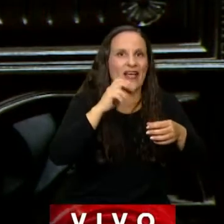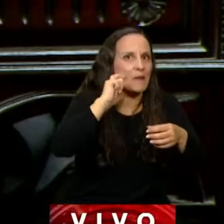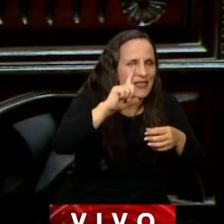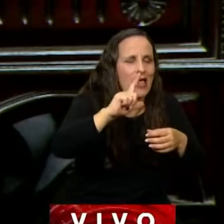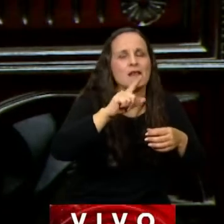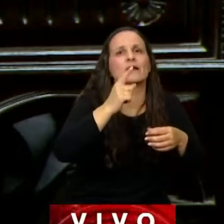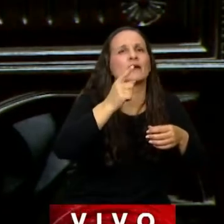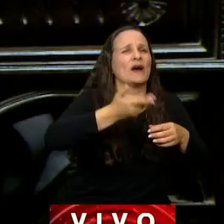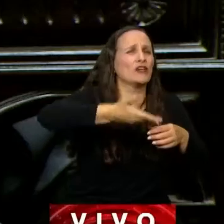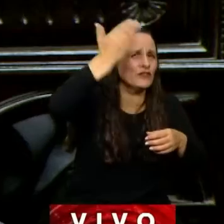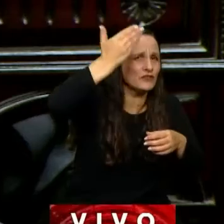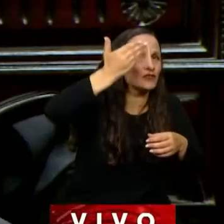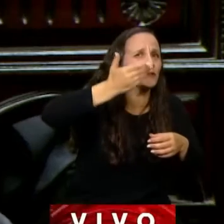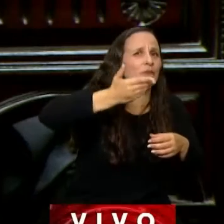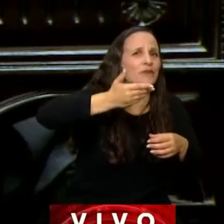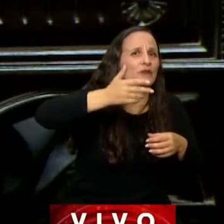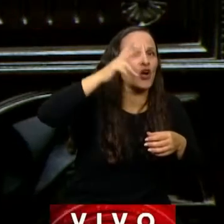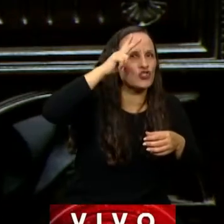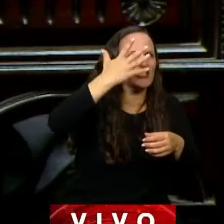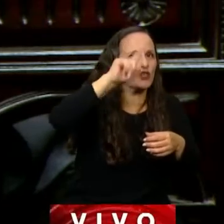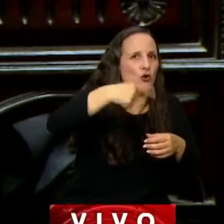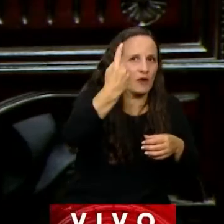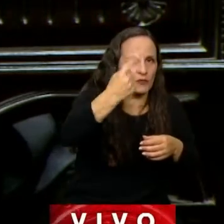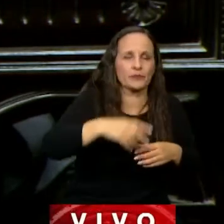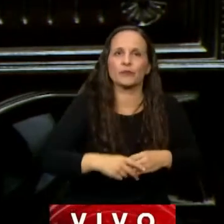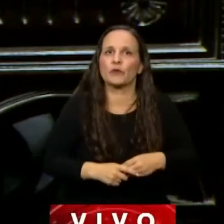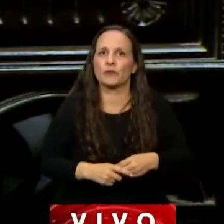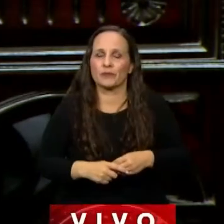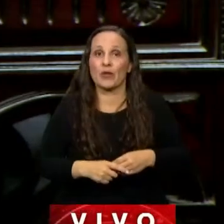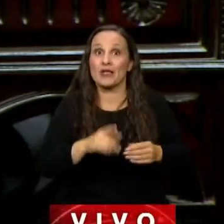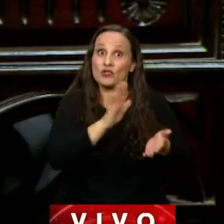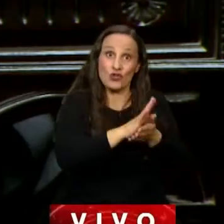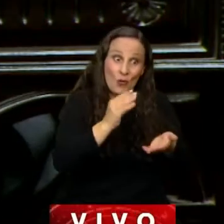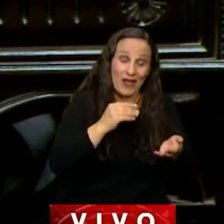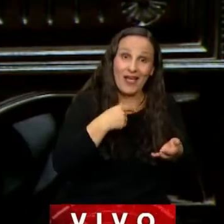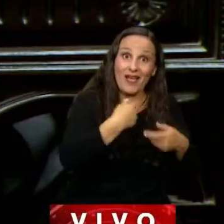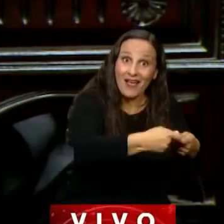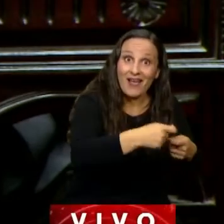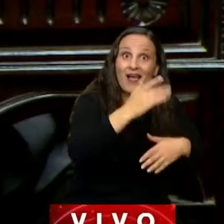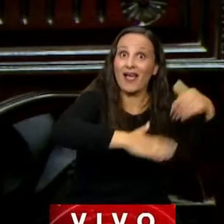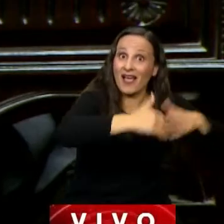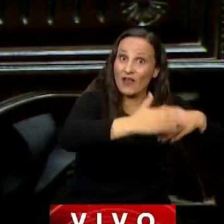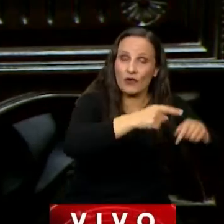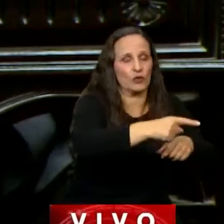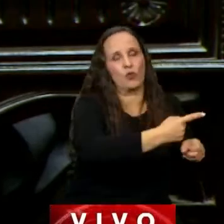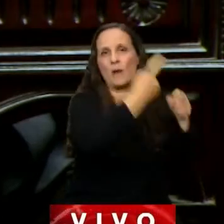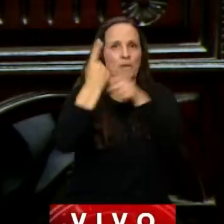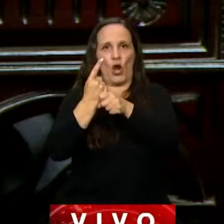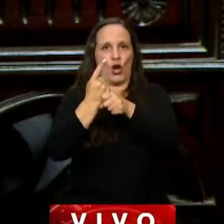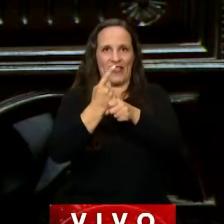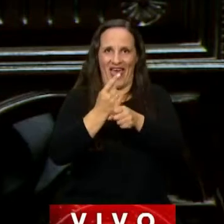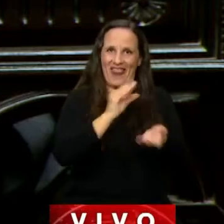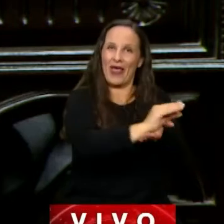85,1%. Cabe señalar que la inversión en infraestructura ocupará un rol preponderante por su